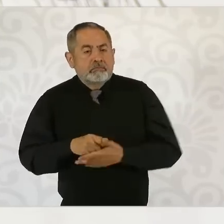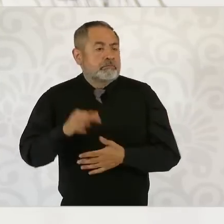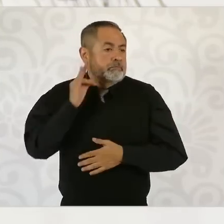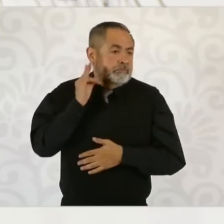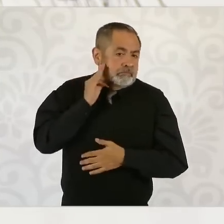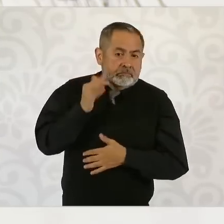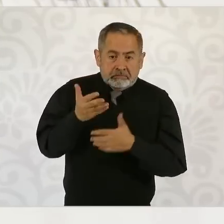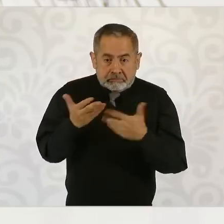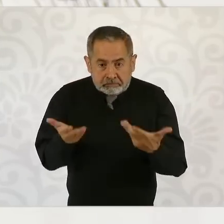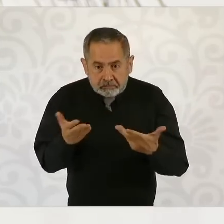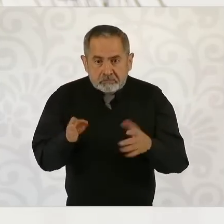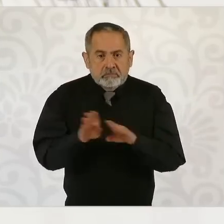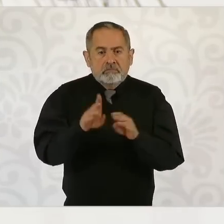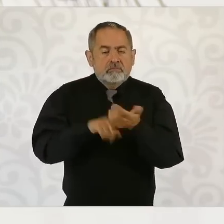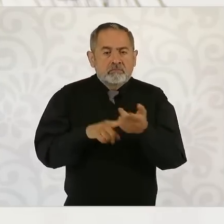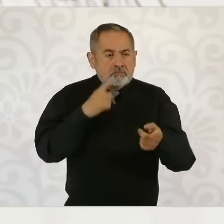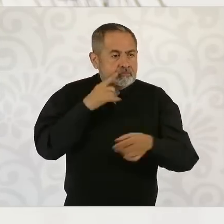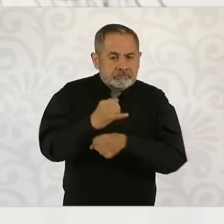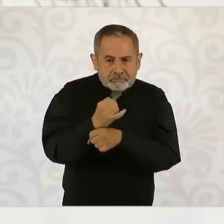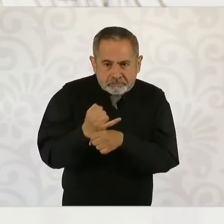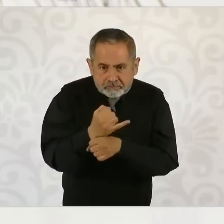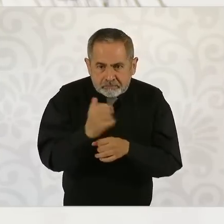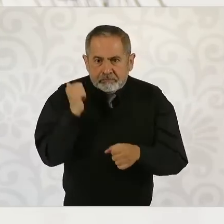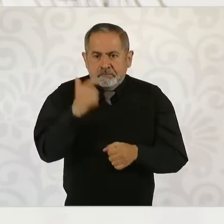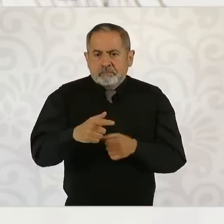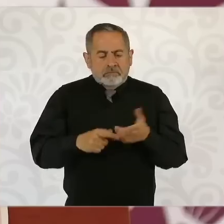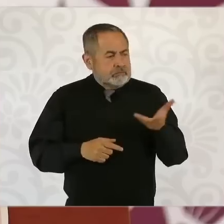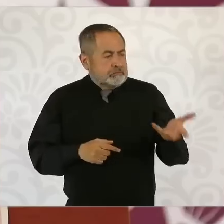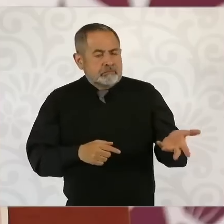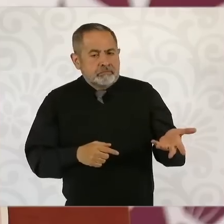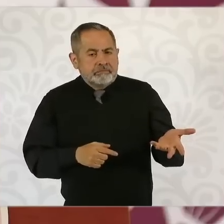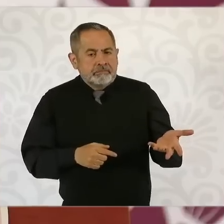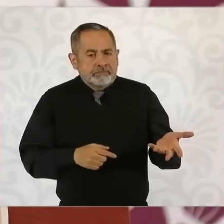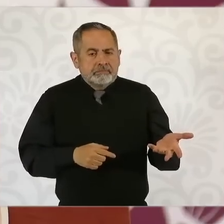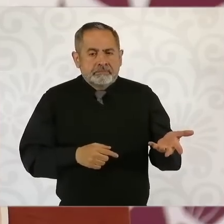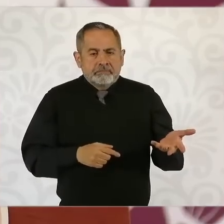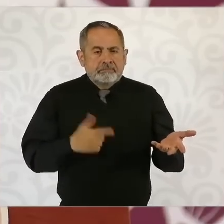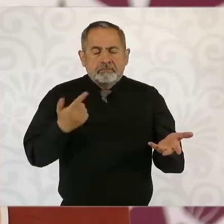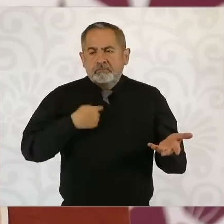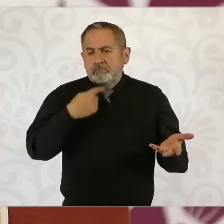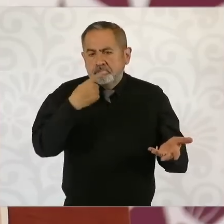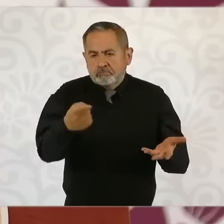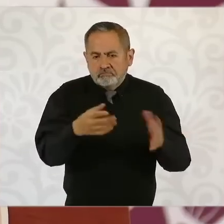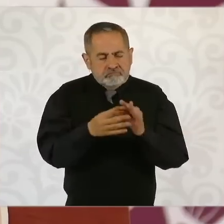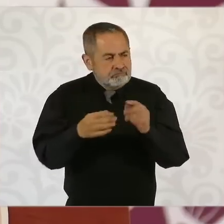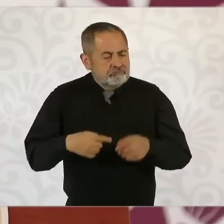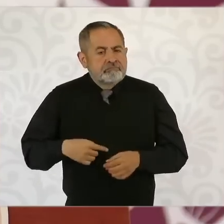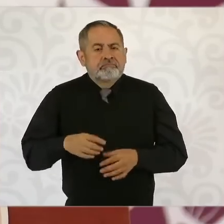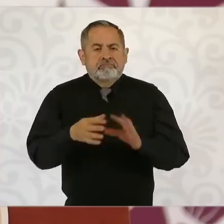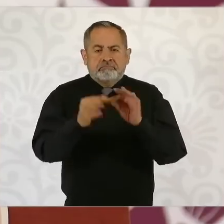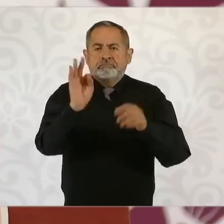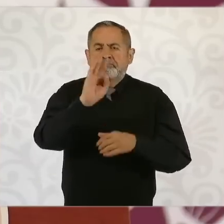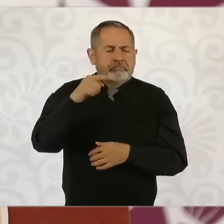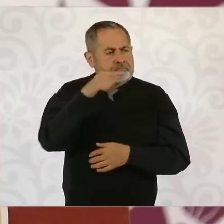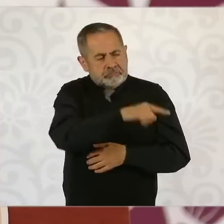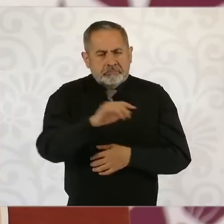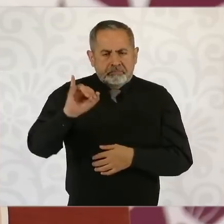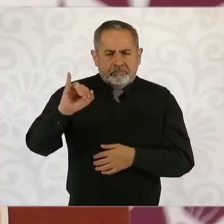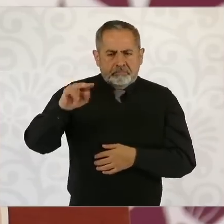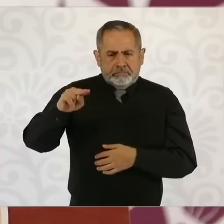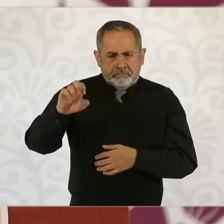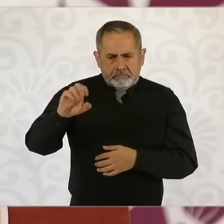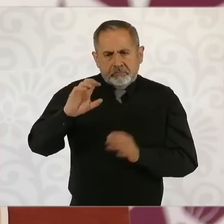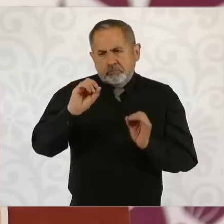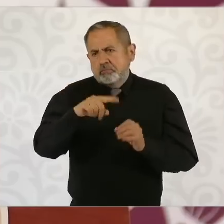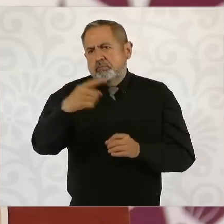fiscalía, si es que hay una investigación en algún caso. Y yo dije, en esos casos, pues que sea el INE o el propio